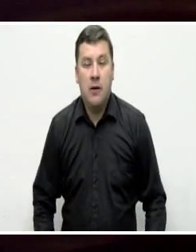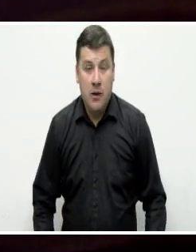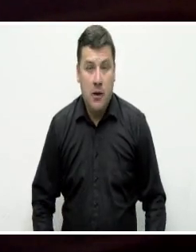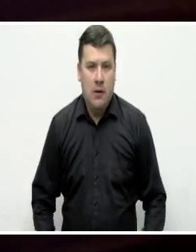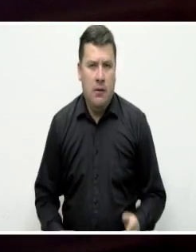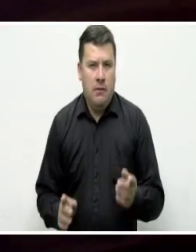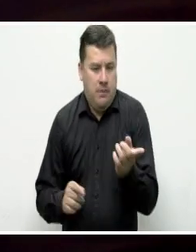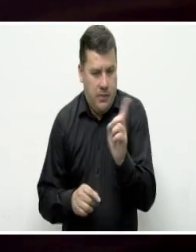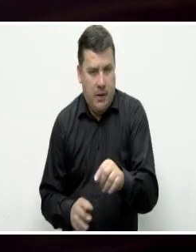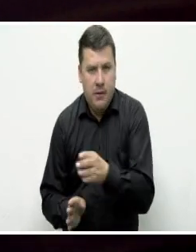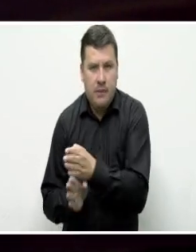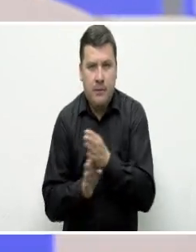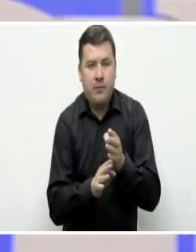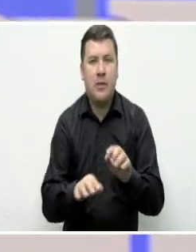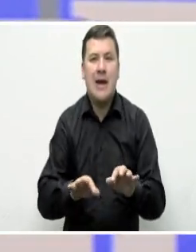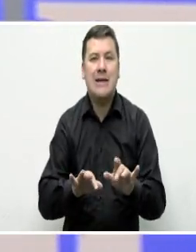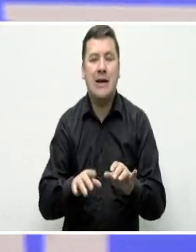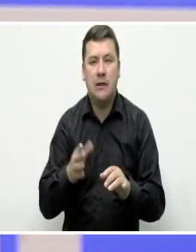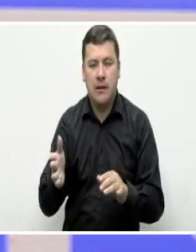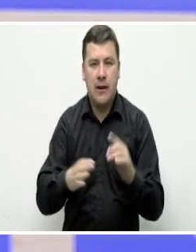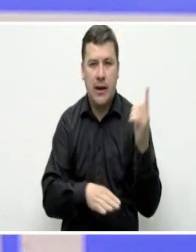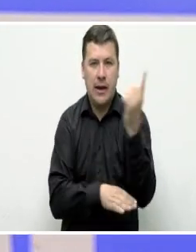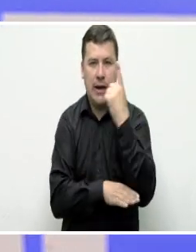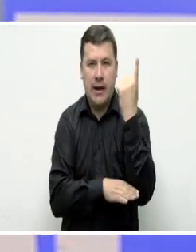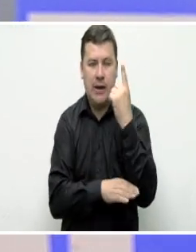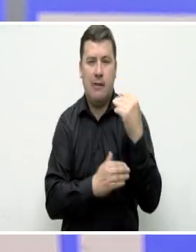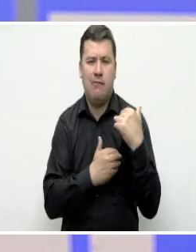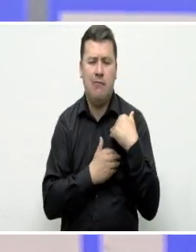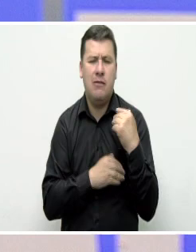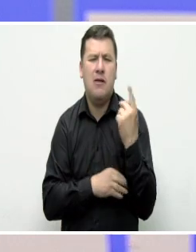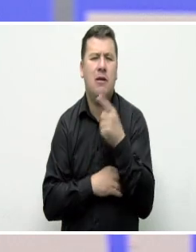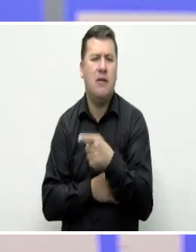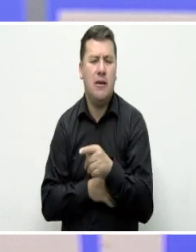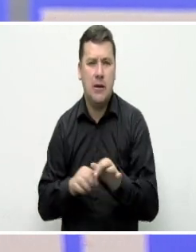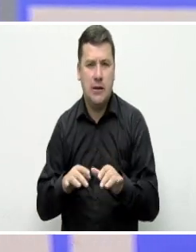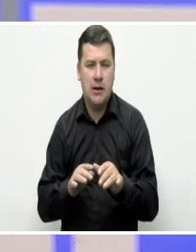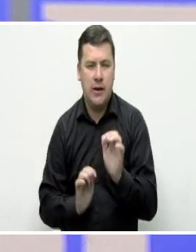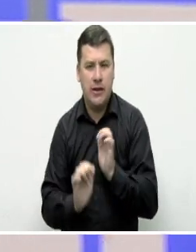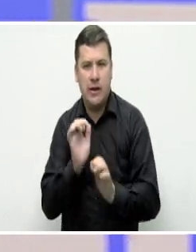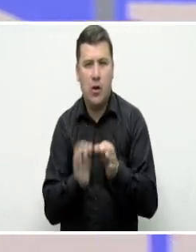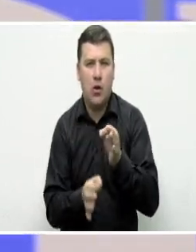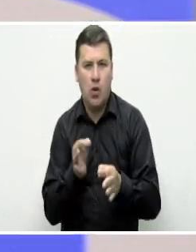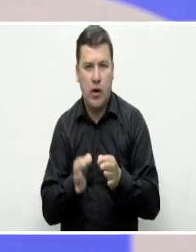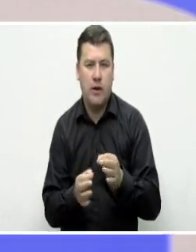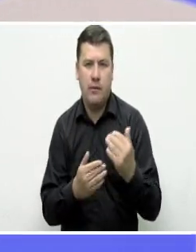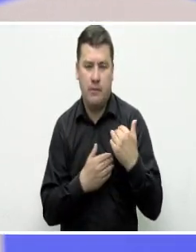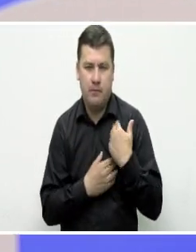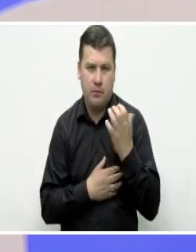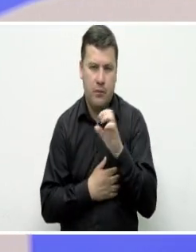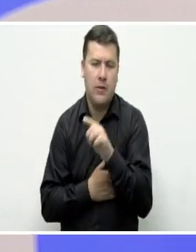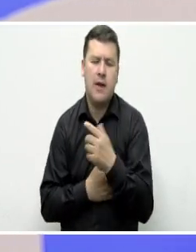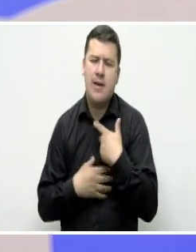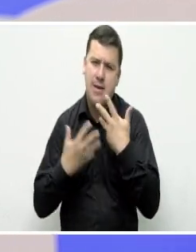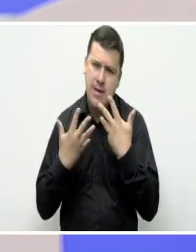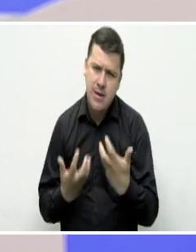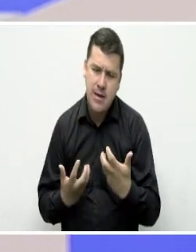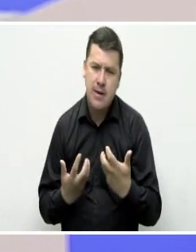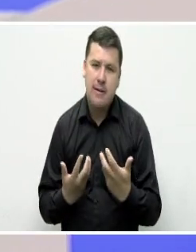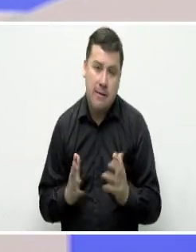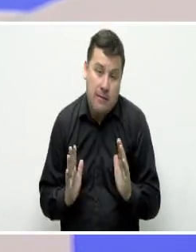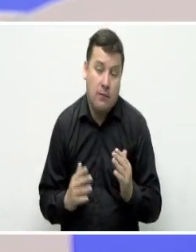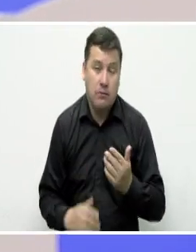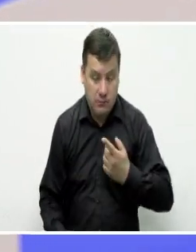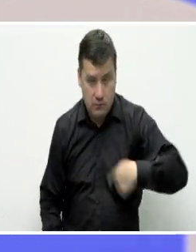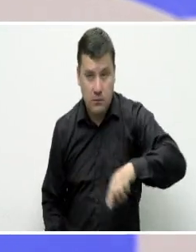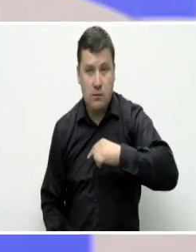Bueno, también tenemos al secretario general de la Agencia de Defensa Jurídica de la Nación. Y queremos también, porque